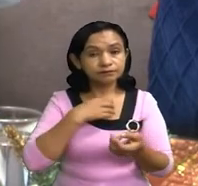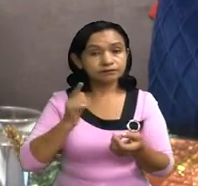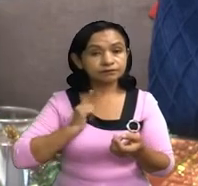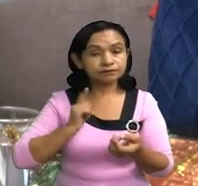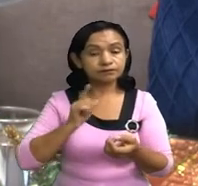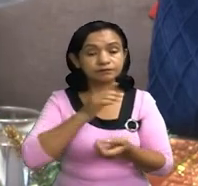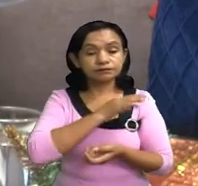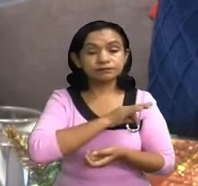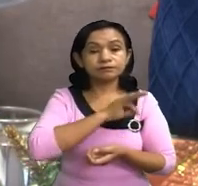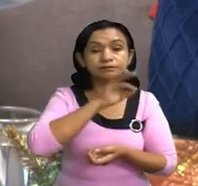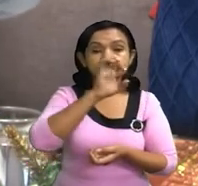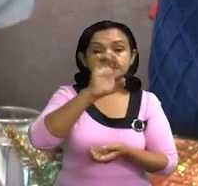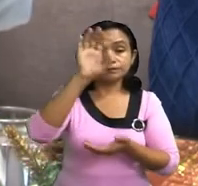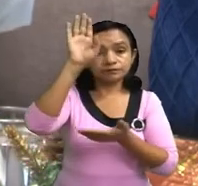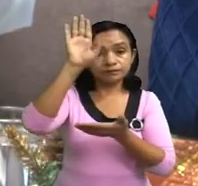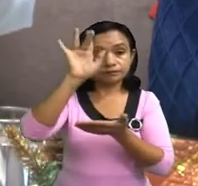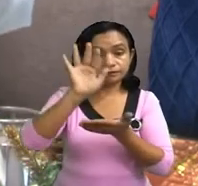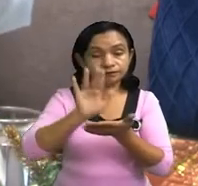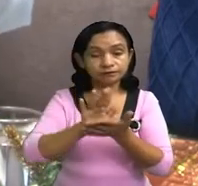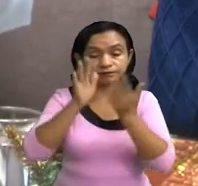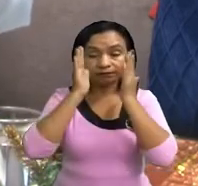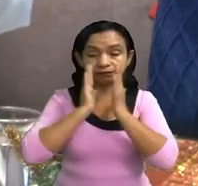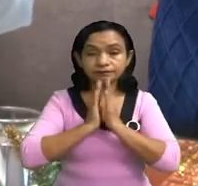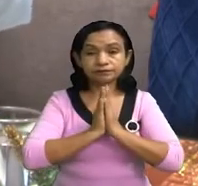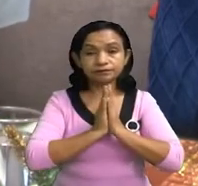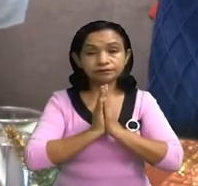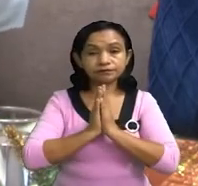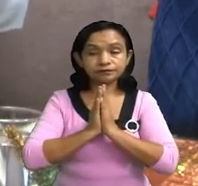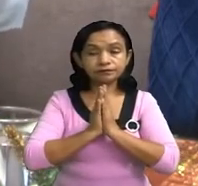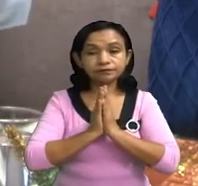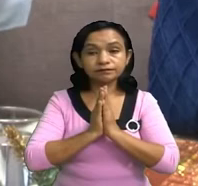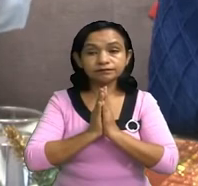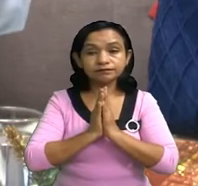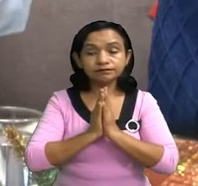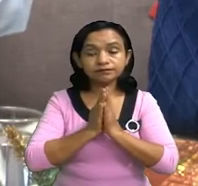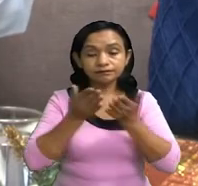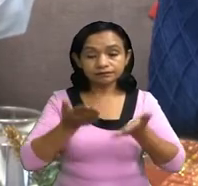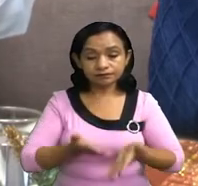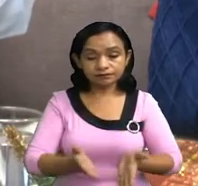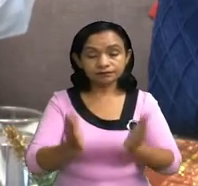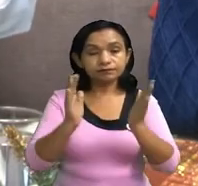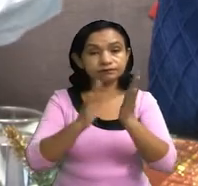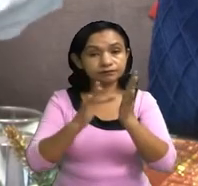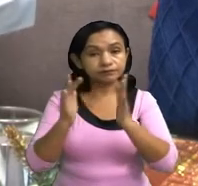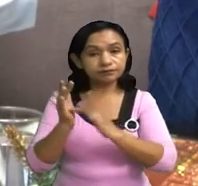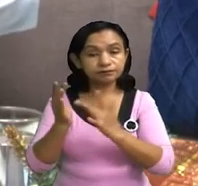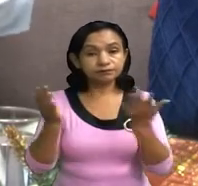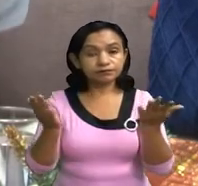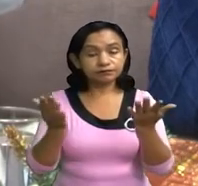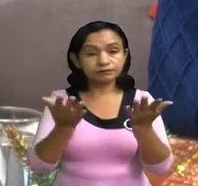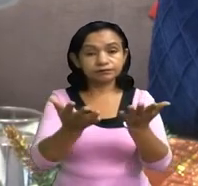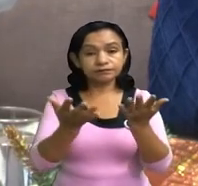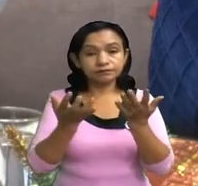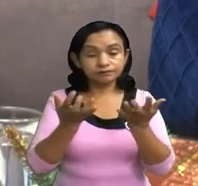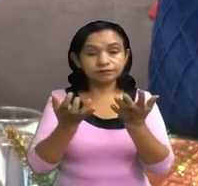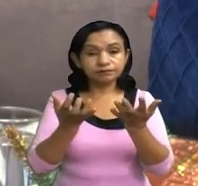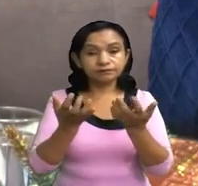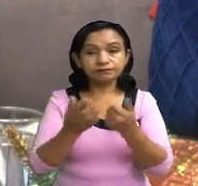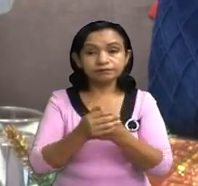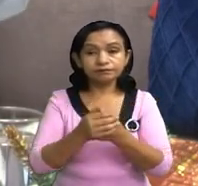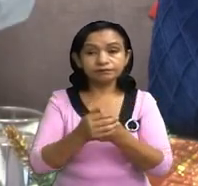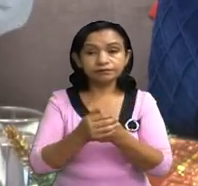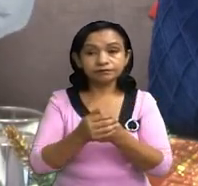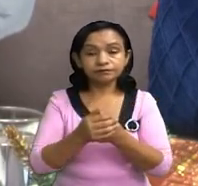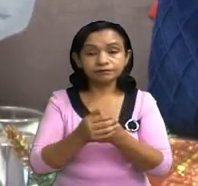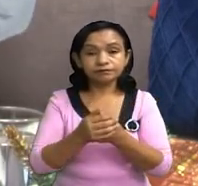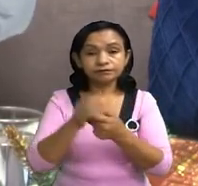el espíritu de la Virgen María y de la Natividad del Señor. Nosotros queremos que nos dejen entrar en el periodo